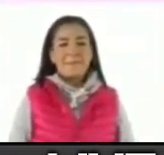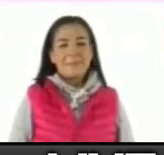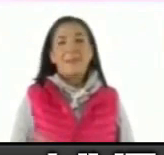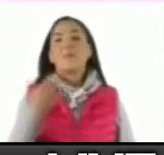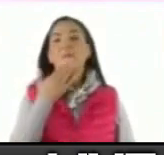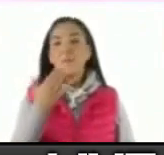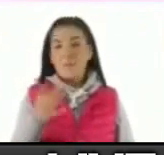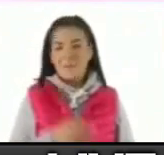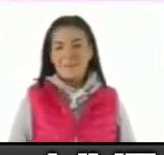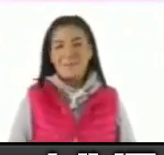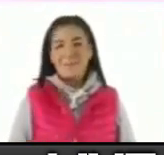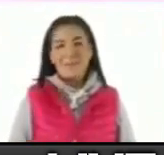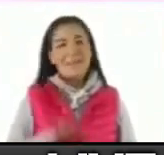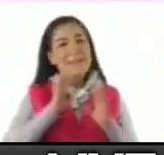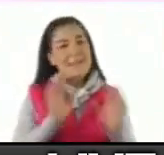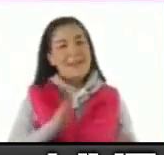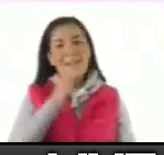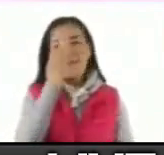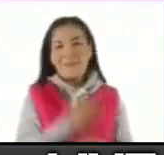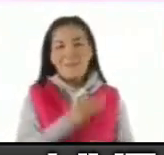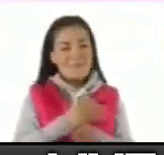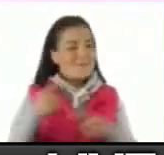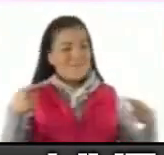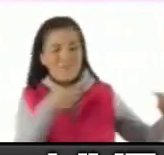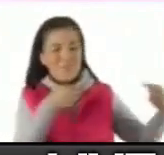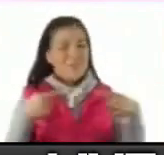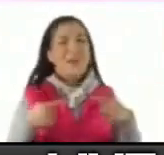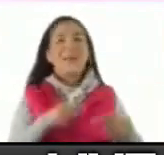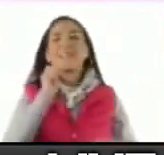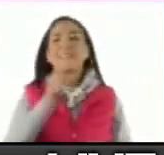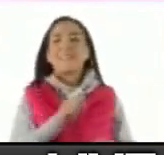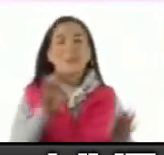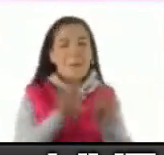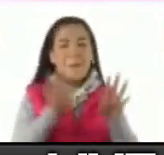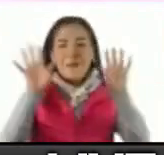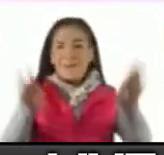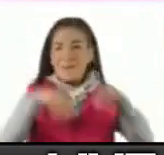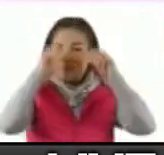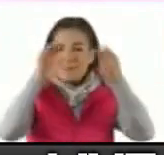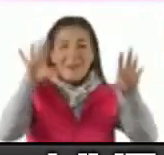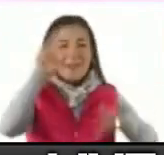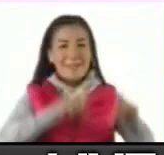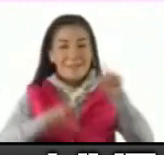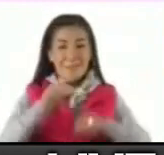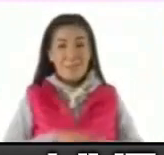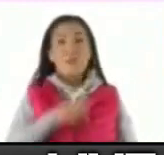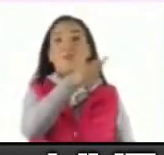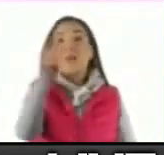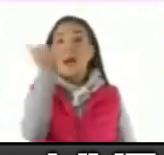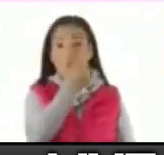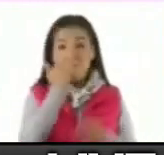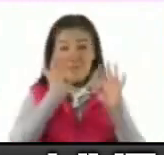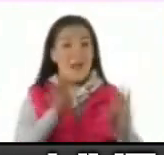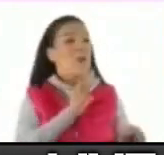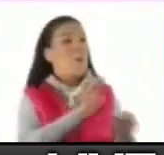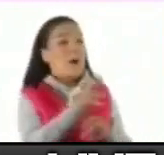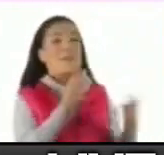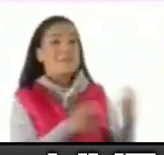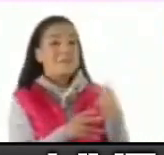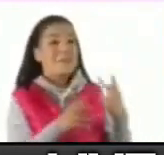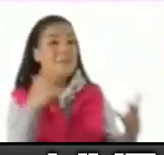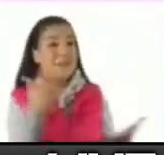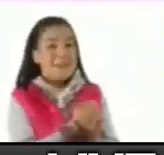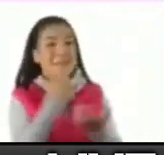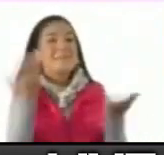Muy bien, hemos concluido este duelo químico-mágico. ¿Ya tienen su veredicto? ¿Quién ganó el